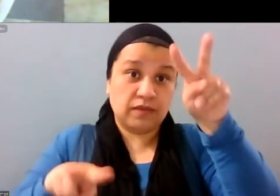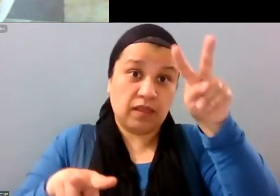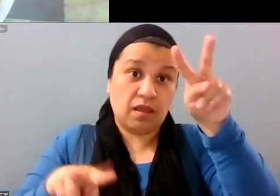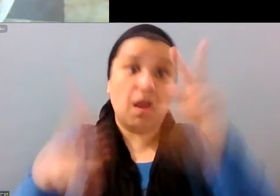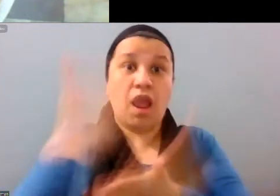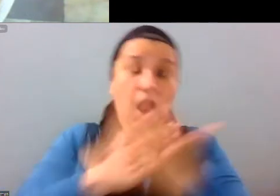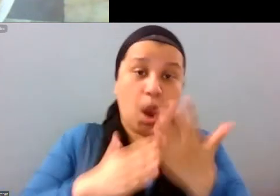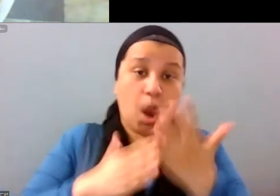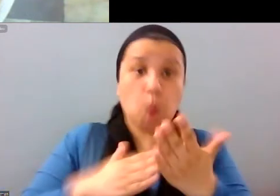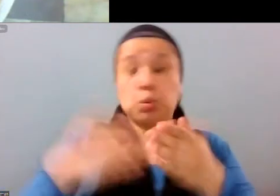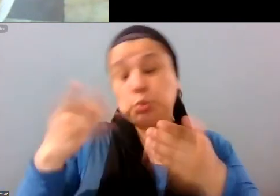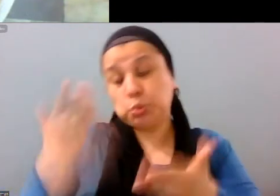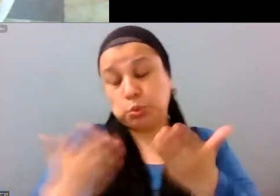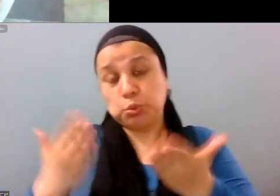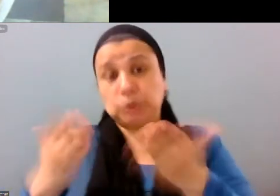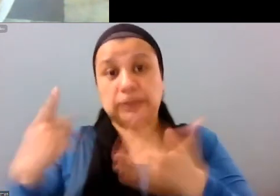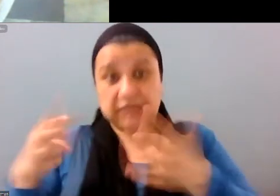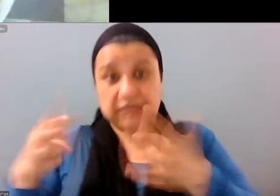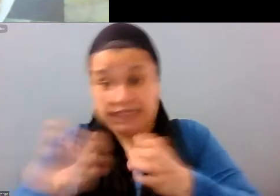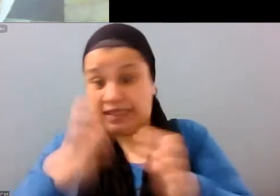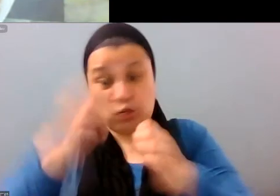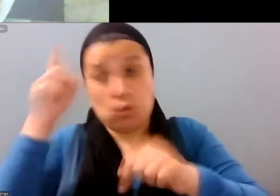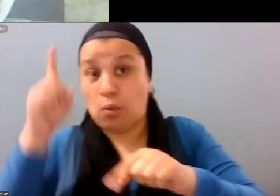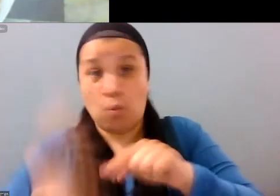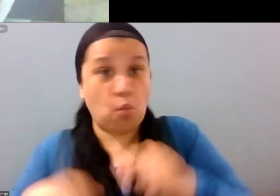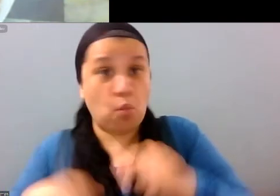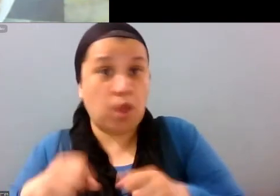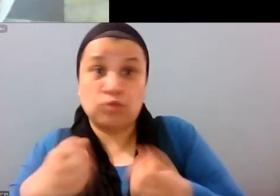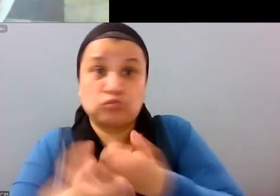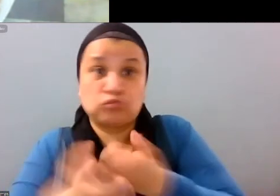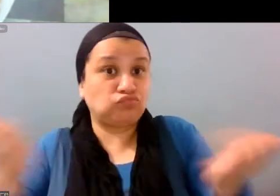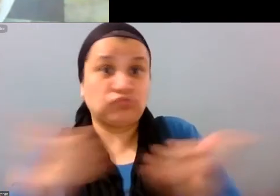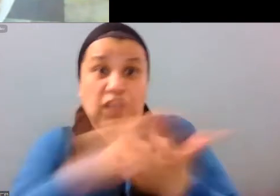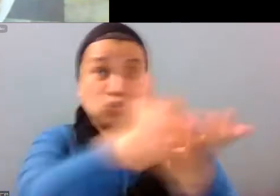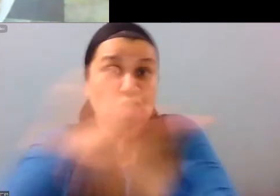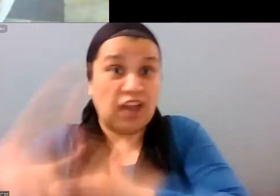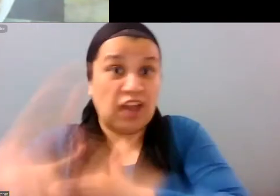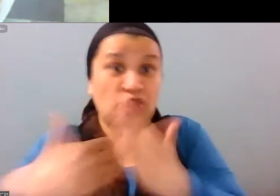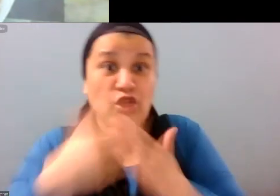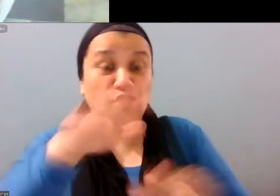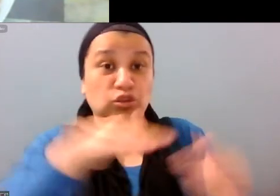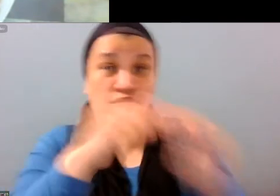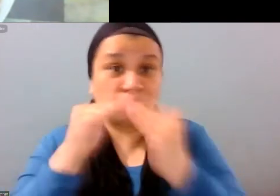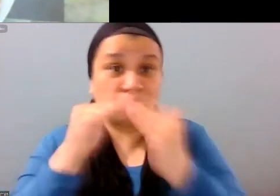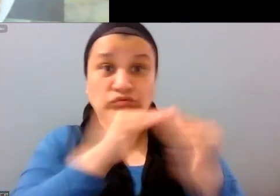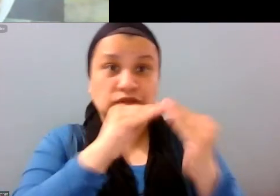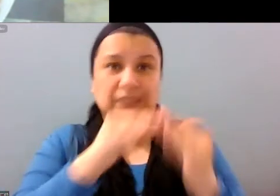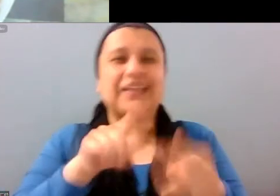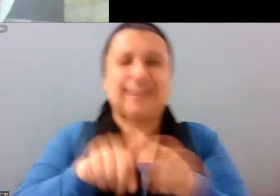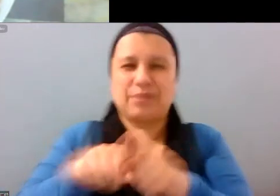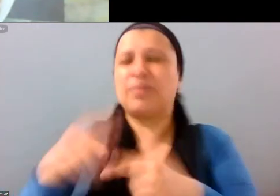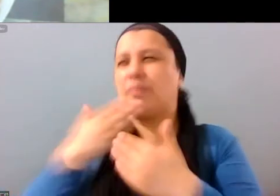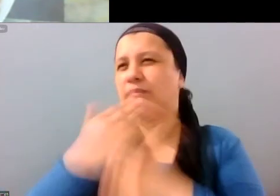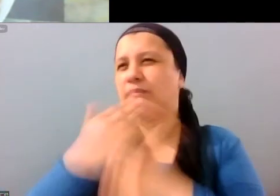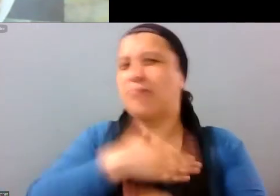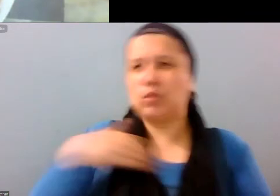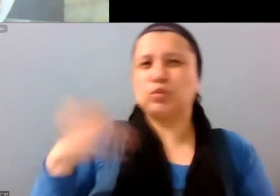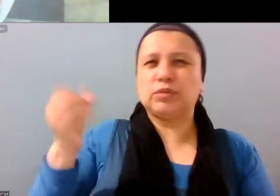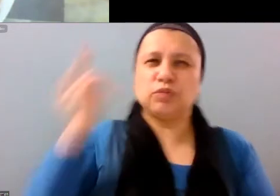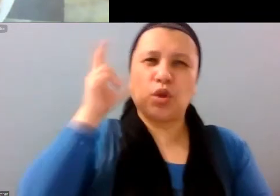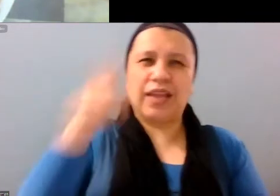las estrategias que planeemos no les podemos llegar a todos por igual sin embargo me complace mucho escuchar en el discurso porque lo decía doña Eliana la